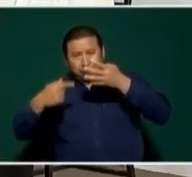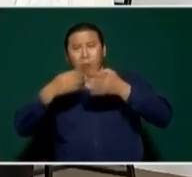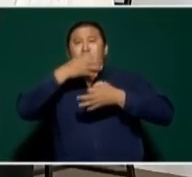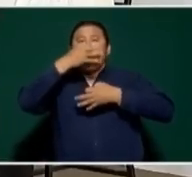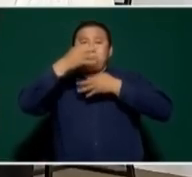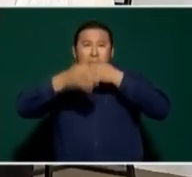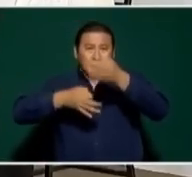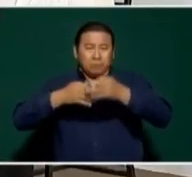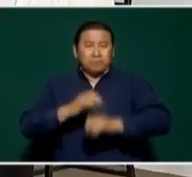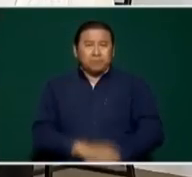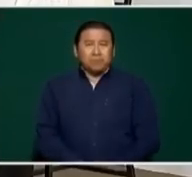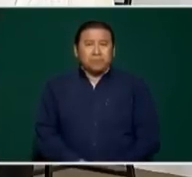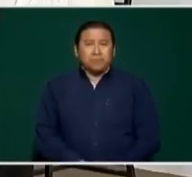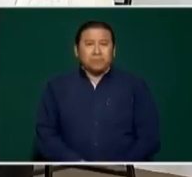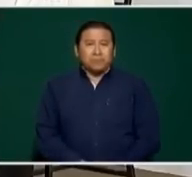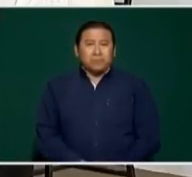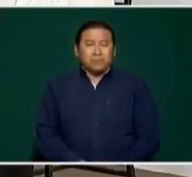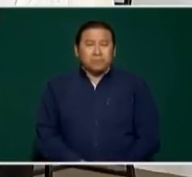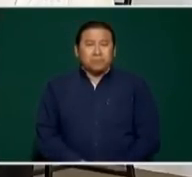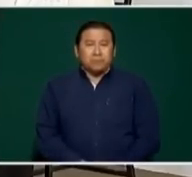que está